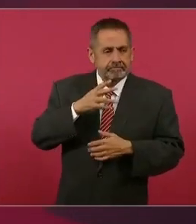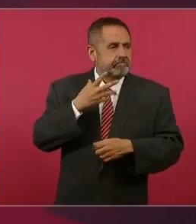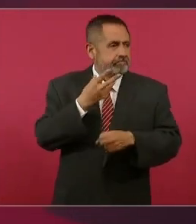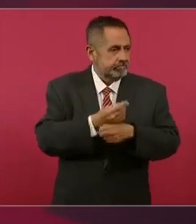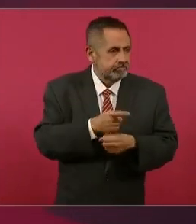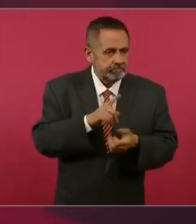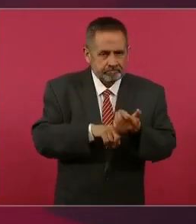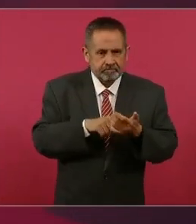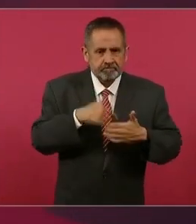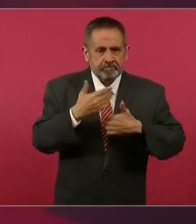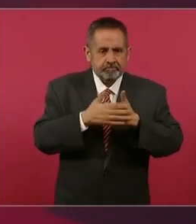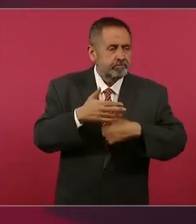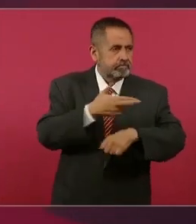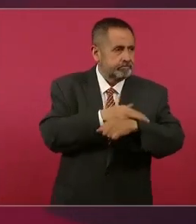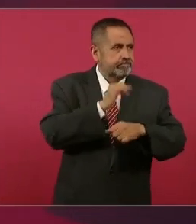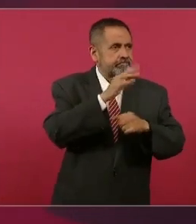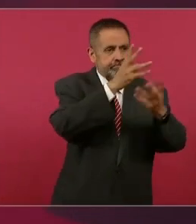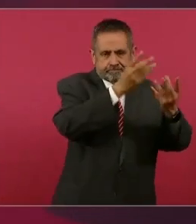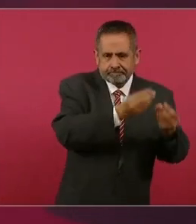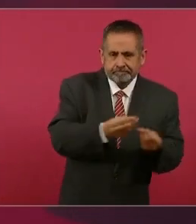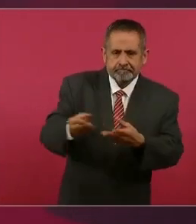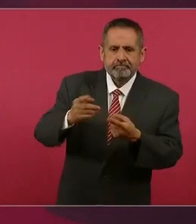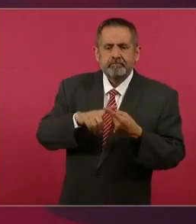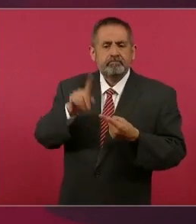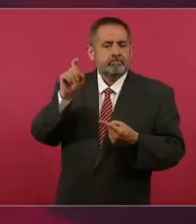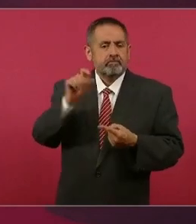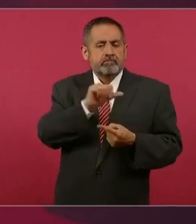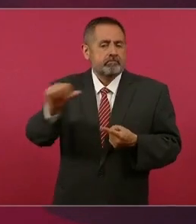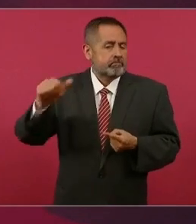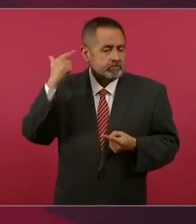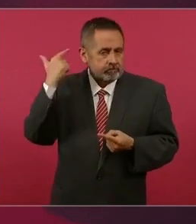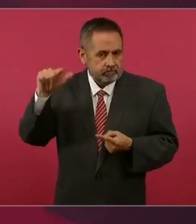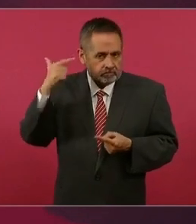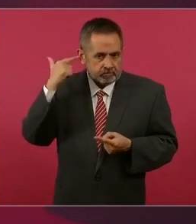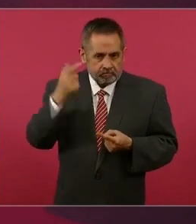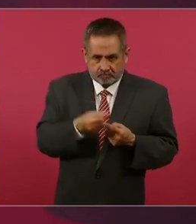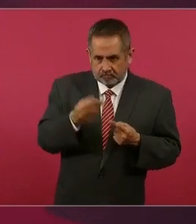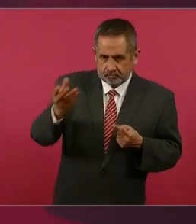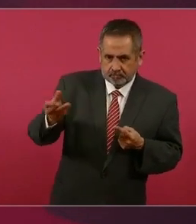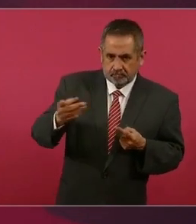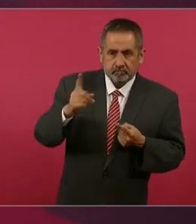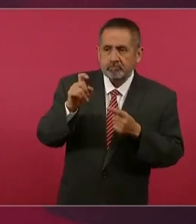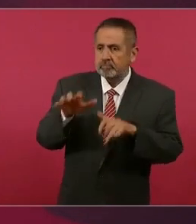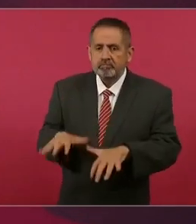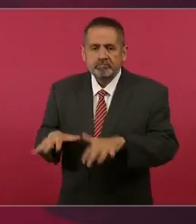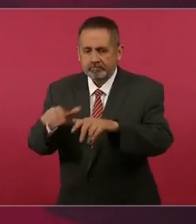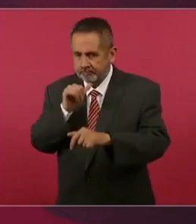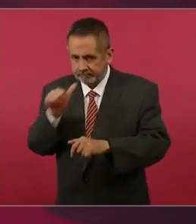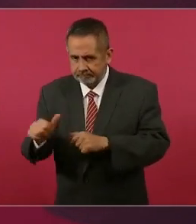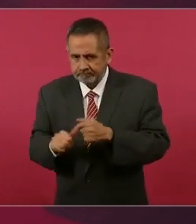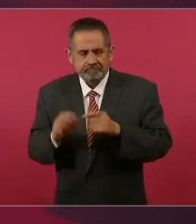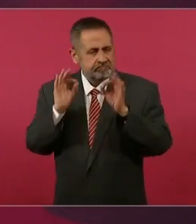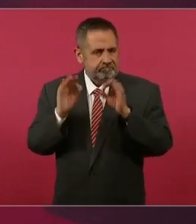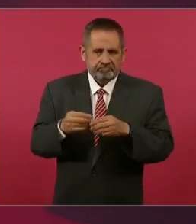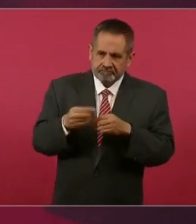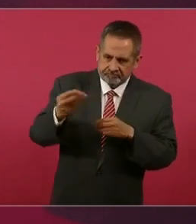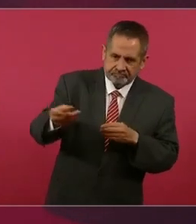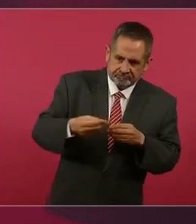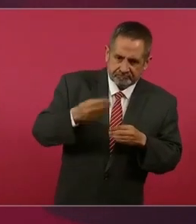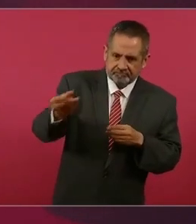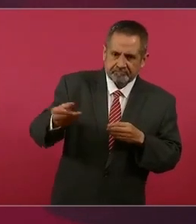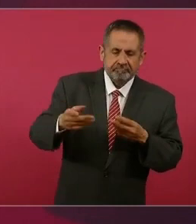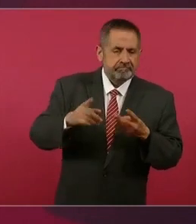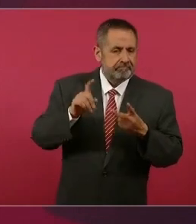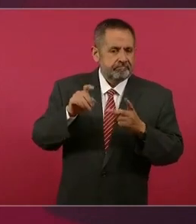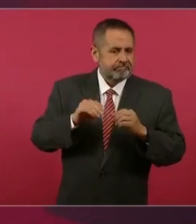utilidad porque se va a llevar agua a Guadalajara, que hace falta, no se inundan los pueblos, ¿sí?,